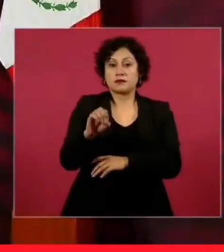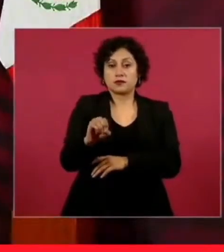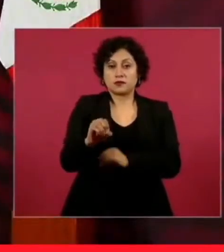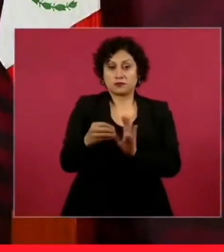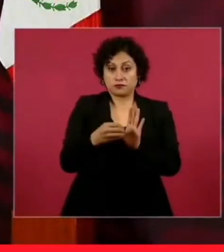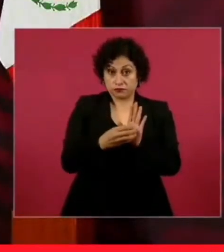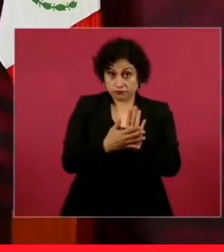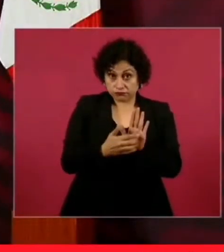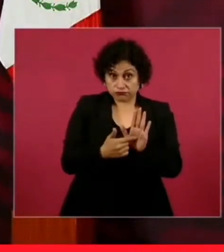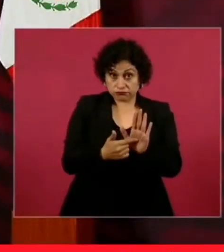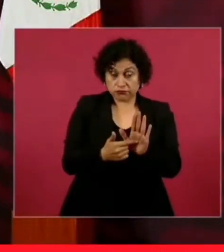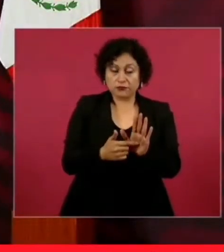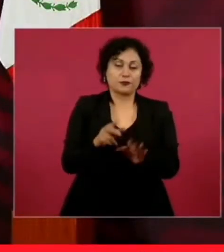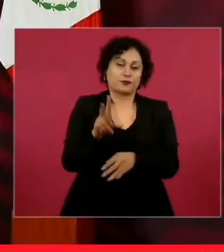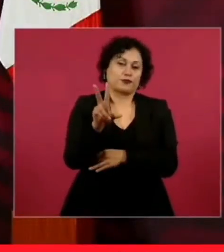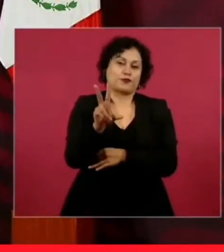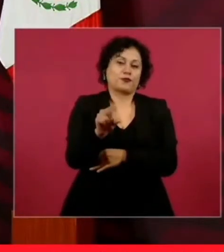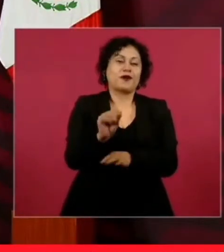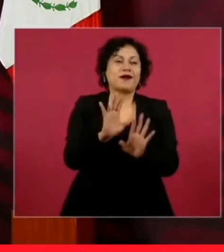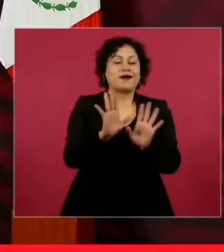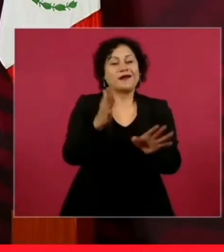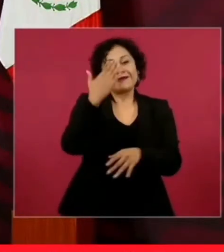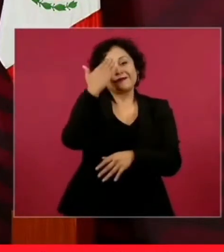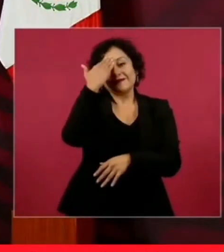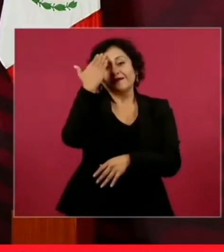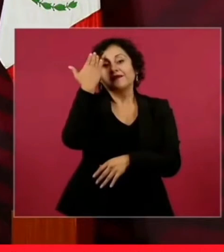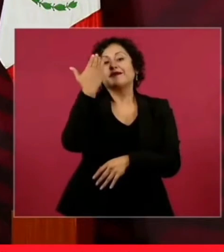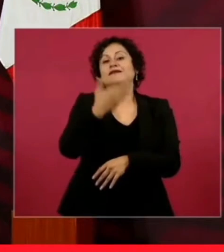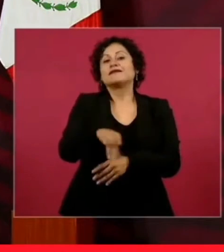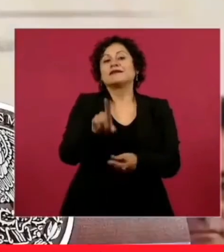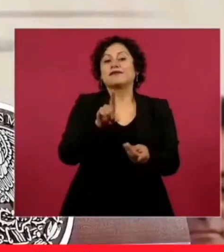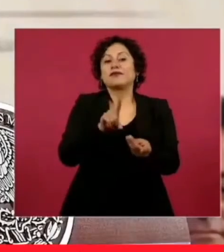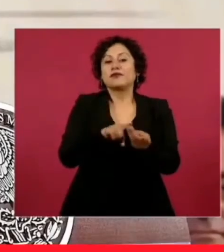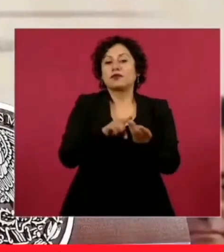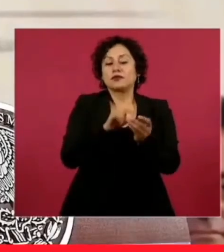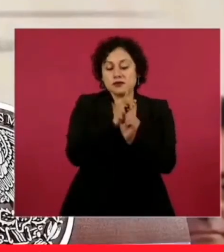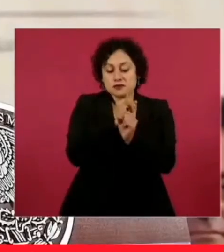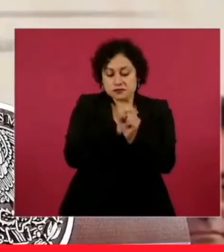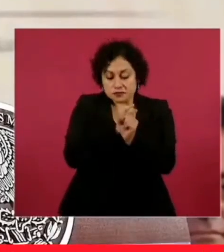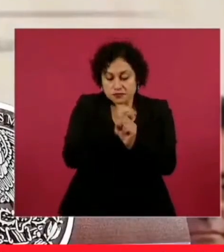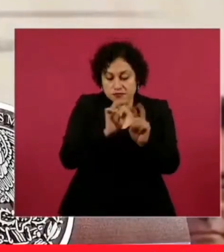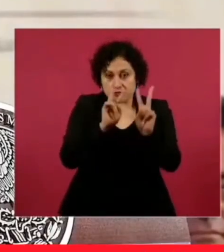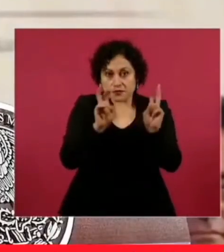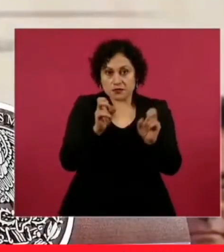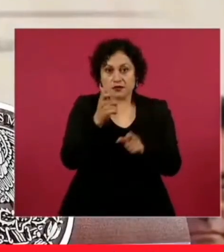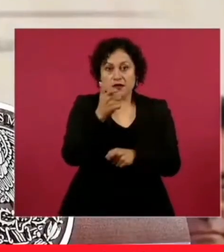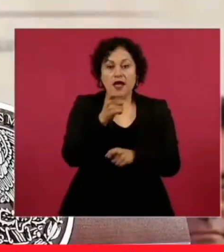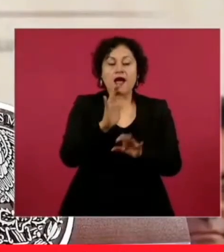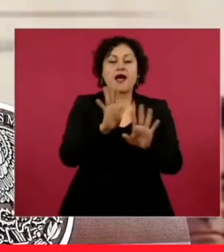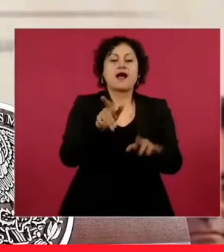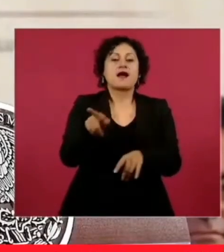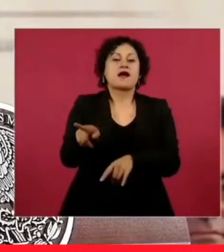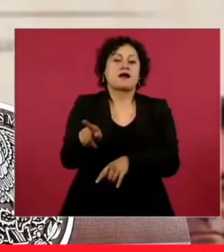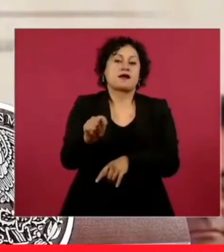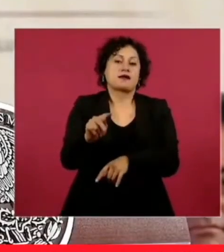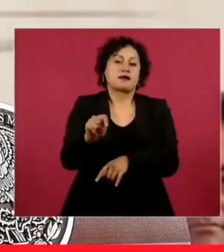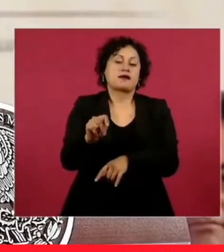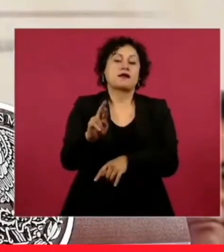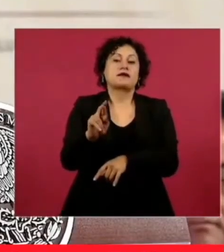No, ya sé dónde se hacen análisis económicos, en Radio Fórmula